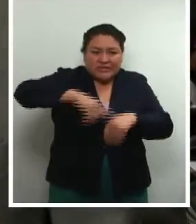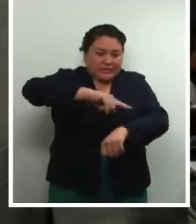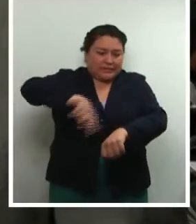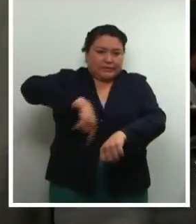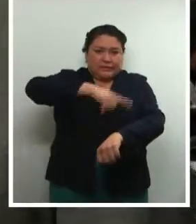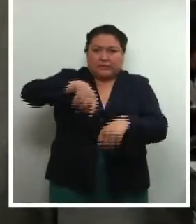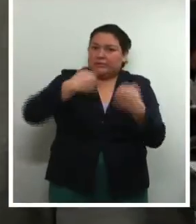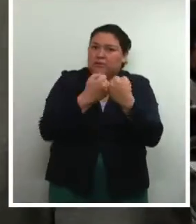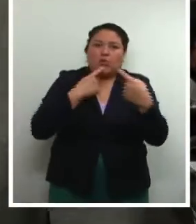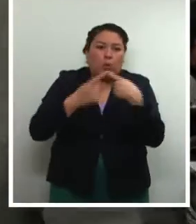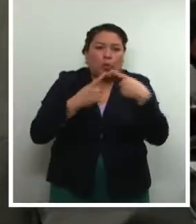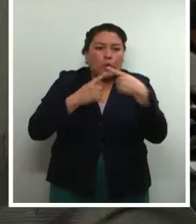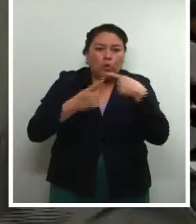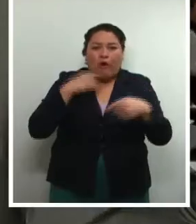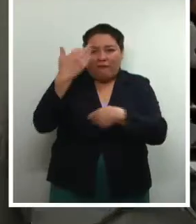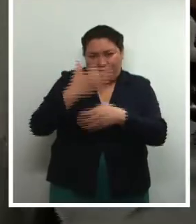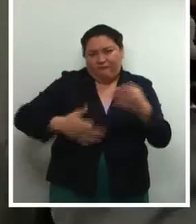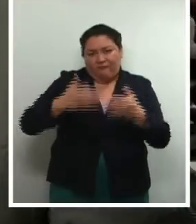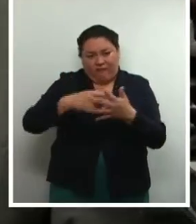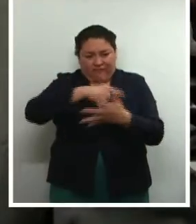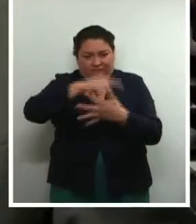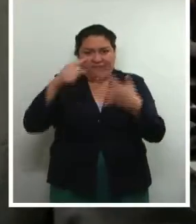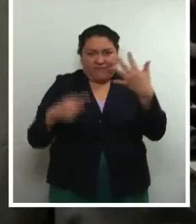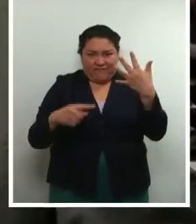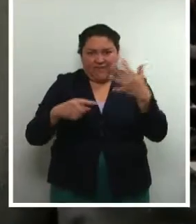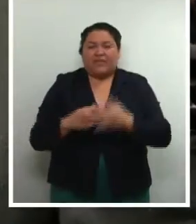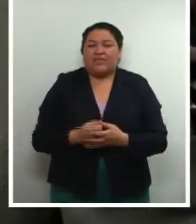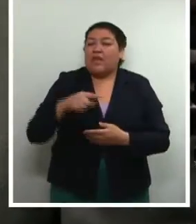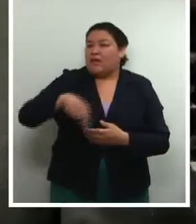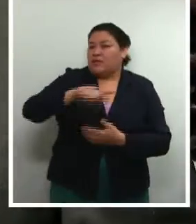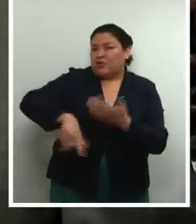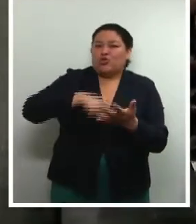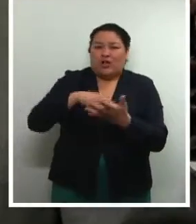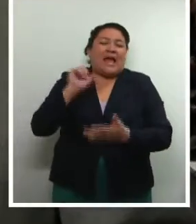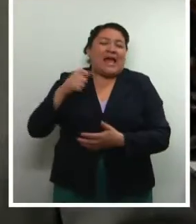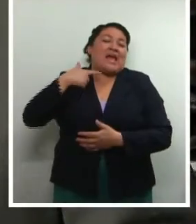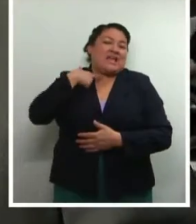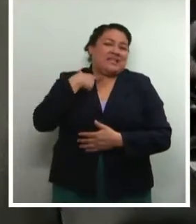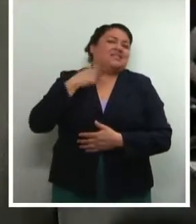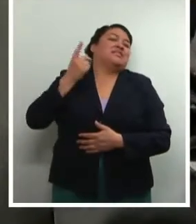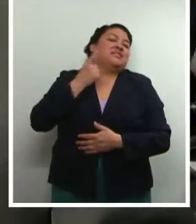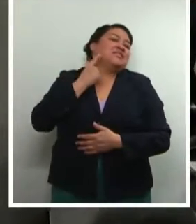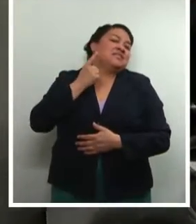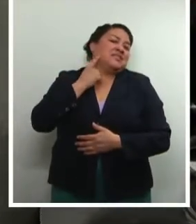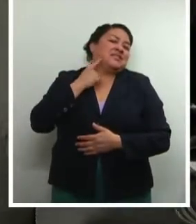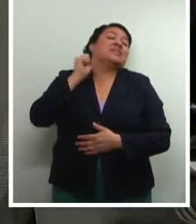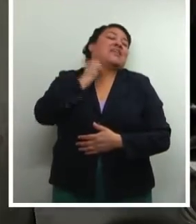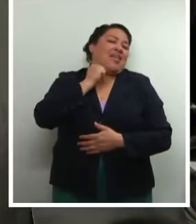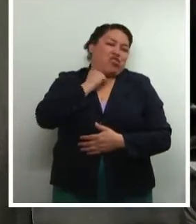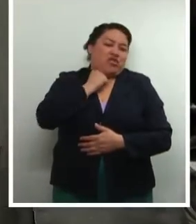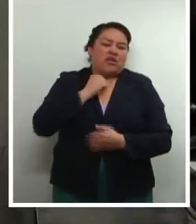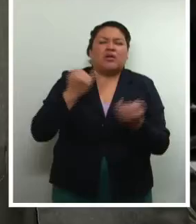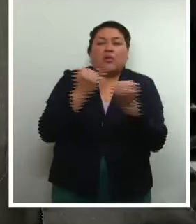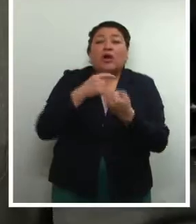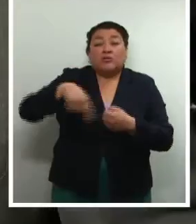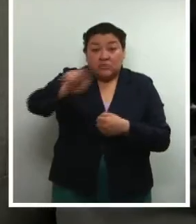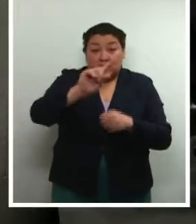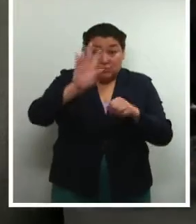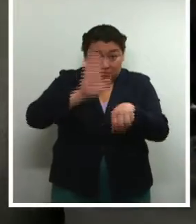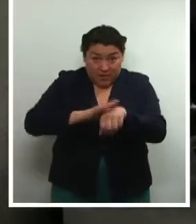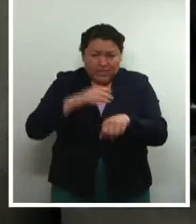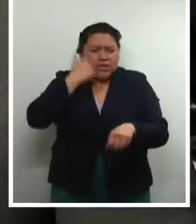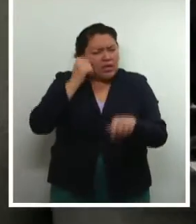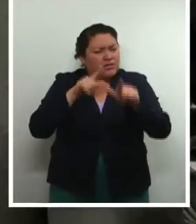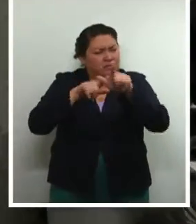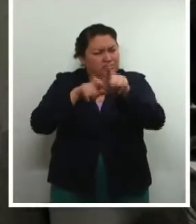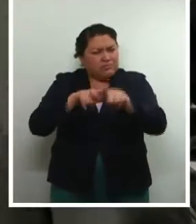en este recinto legislativo. Por supuesto, le queremos reiterar la invitación para que nos acompañe, esté usted pendiente.